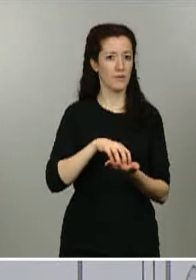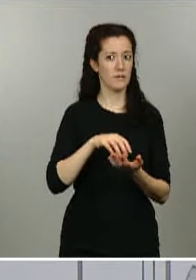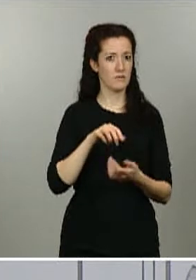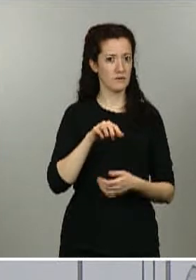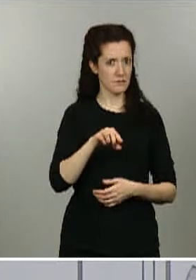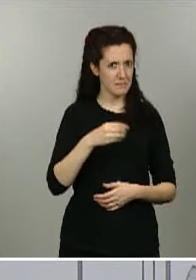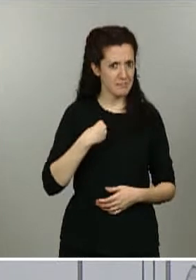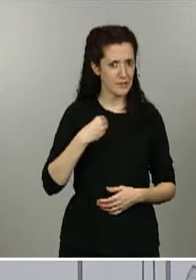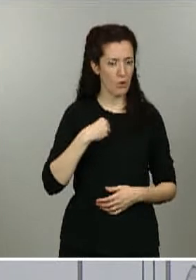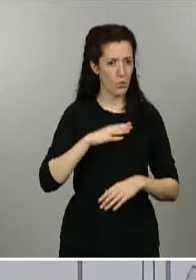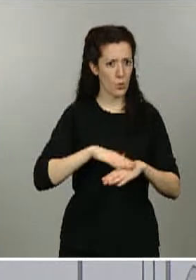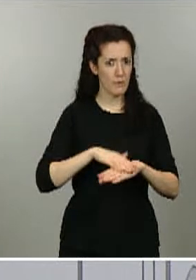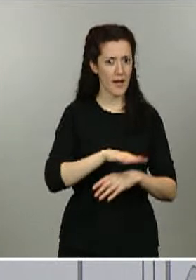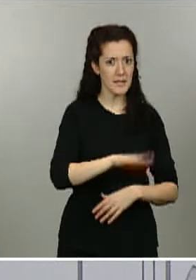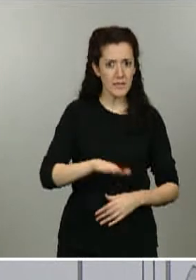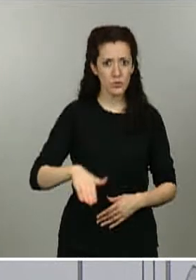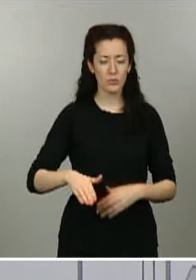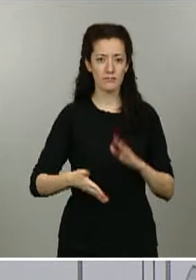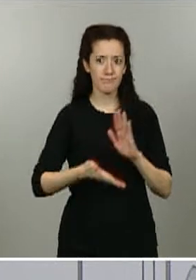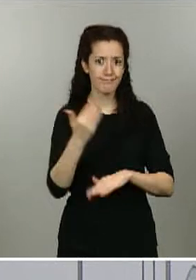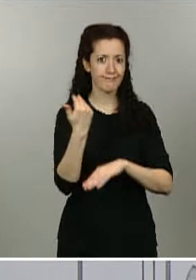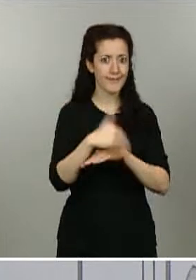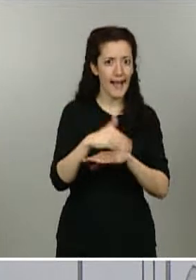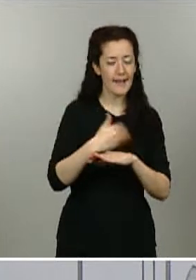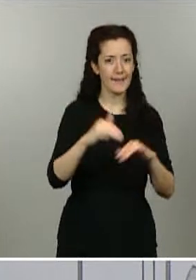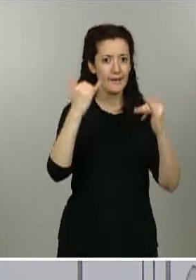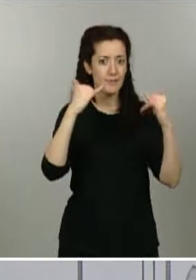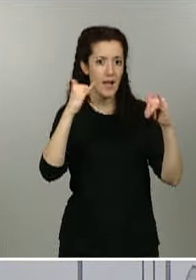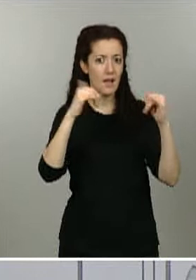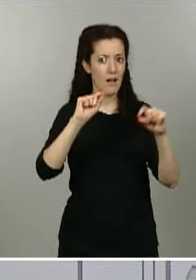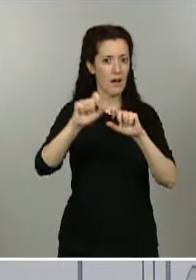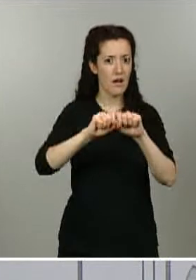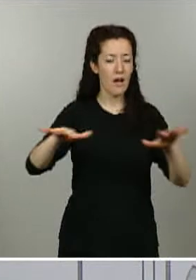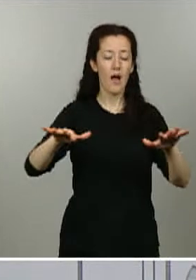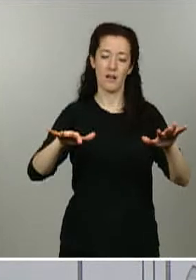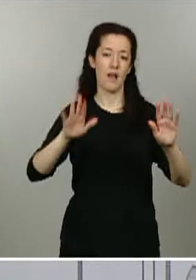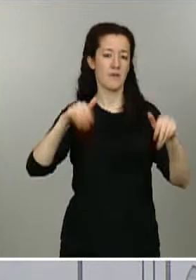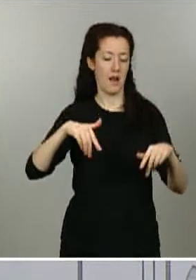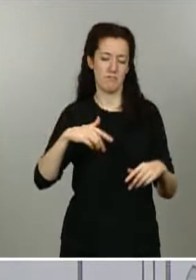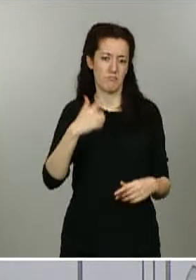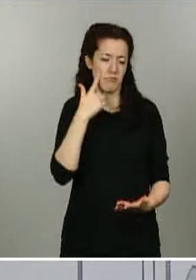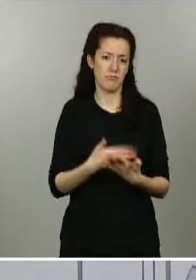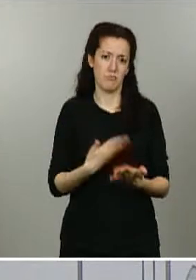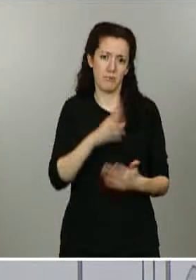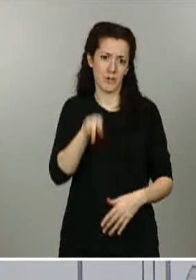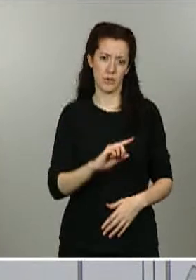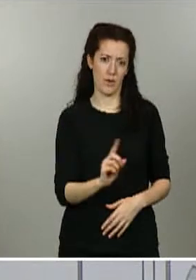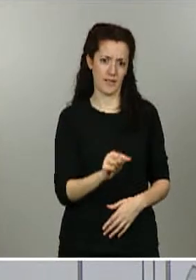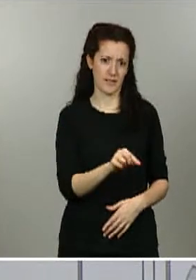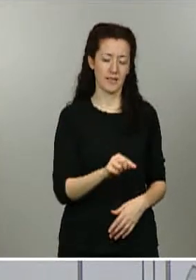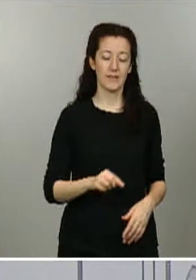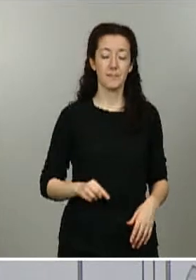los niños, y aparentemente no lo era. Pero luego sí que es cierto, que tenemos que